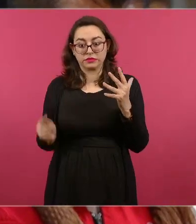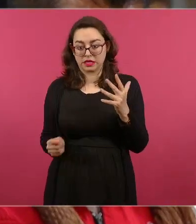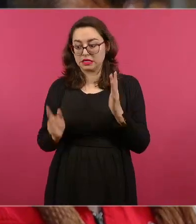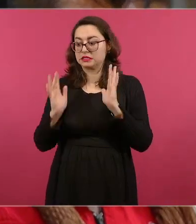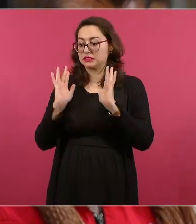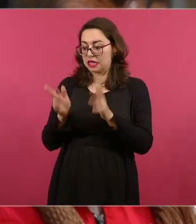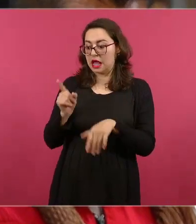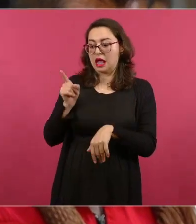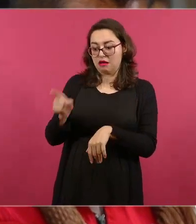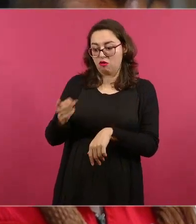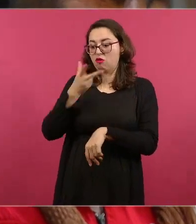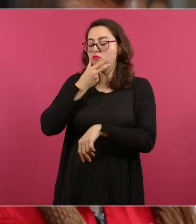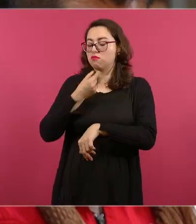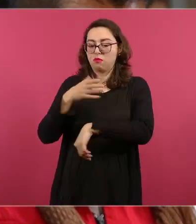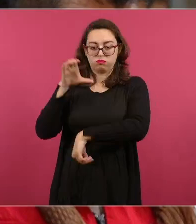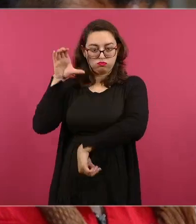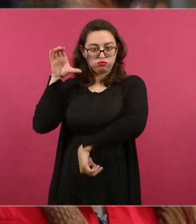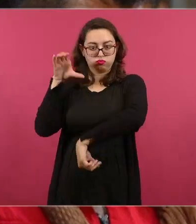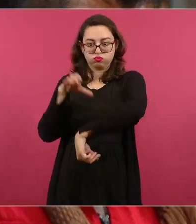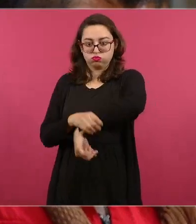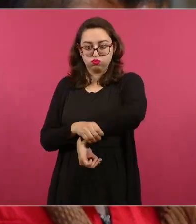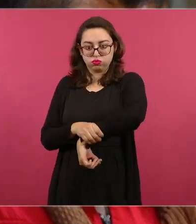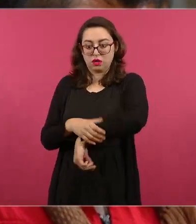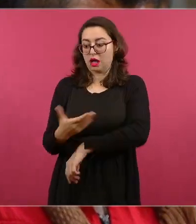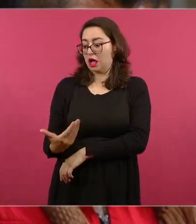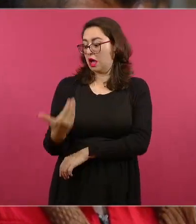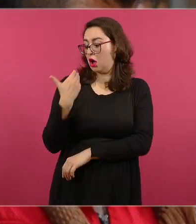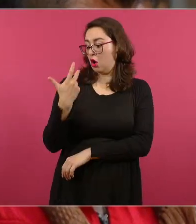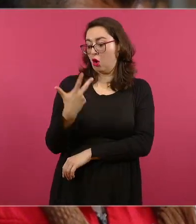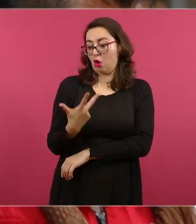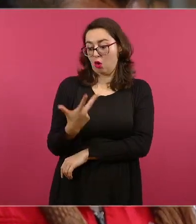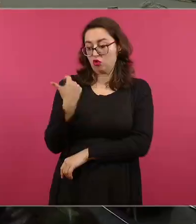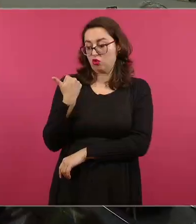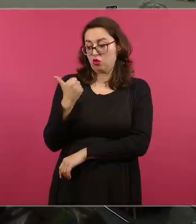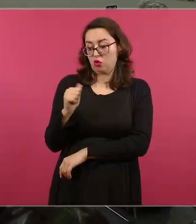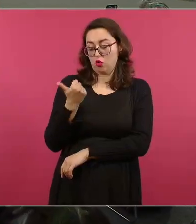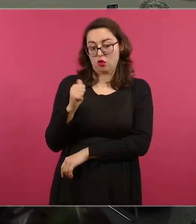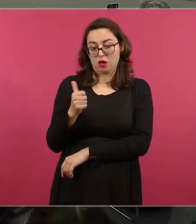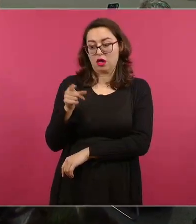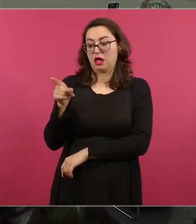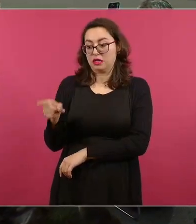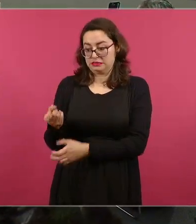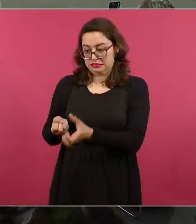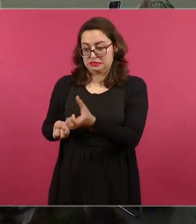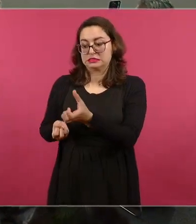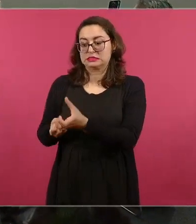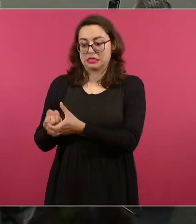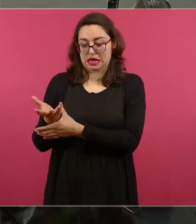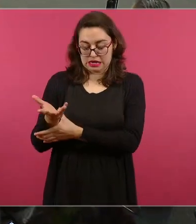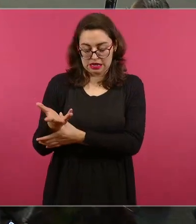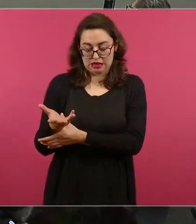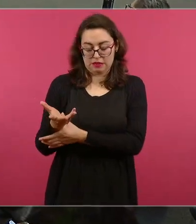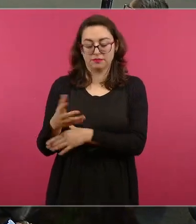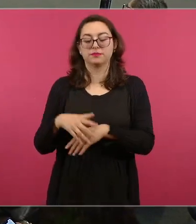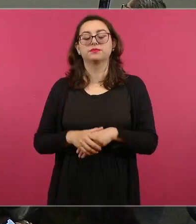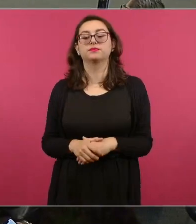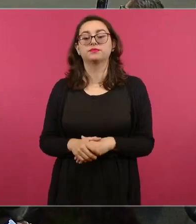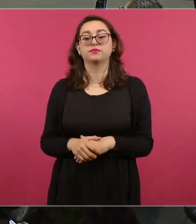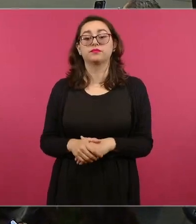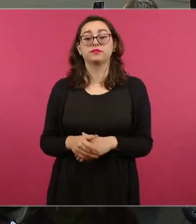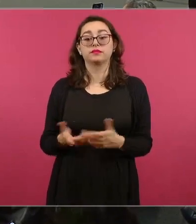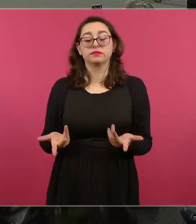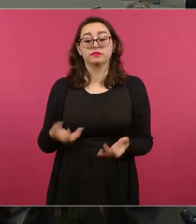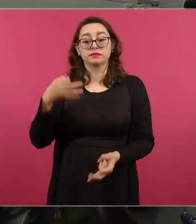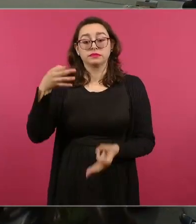colocaron dicho brazalete y el pasado 8 de agosto salió en libertad. La Fiscalía del Estado